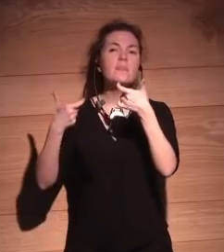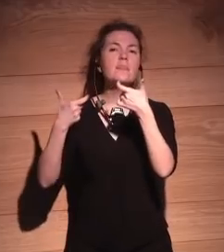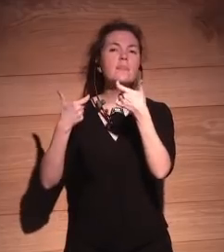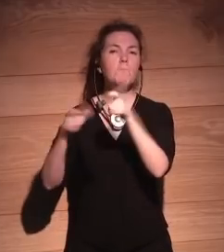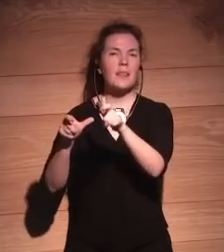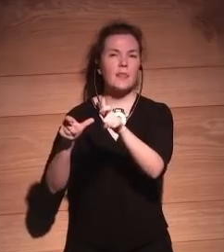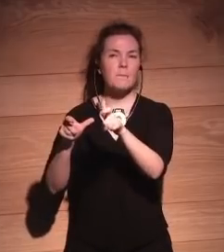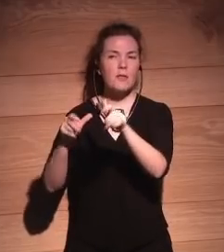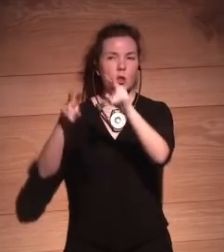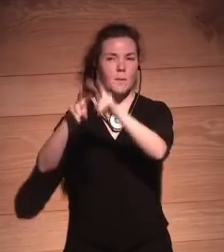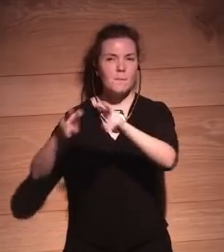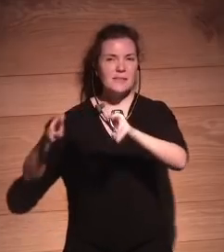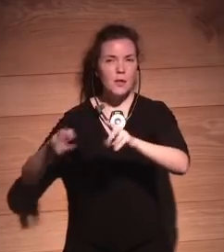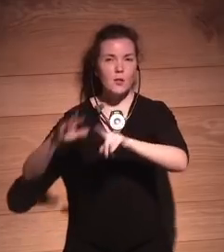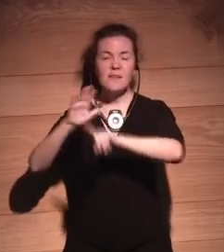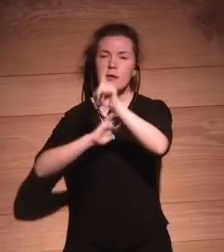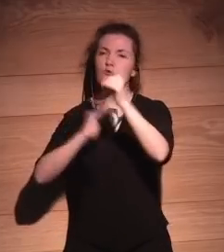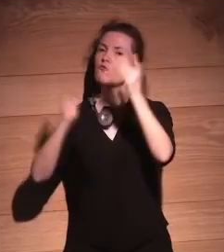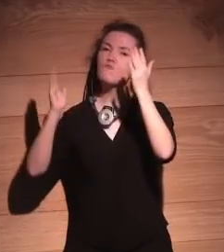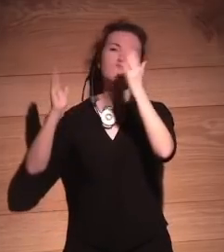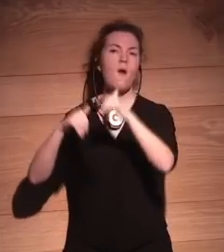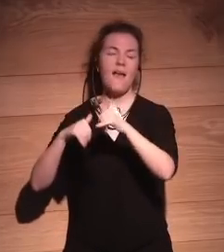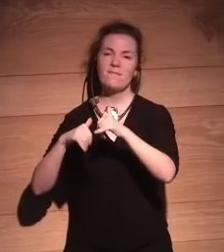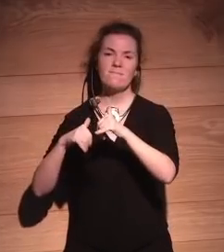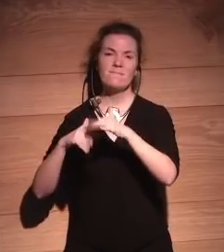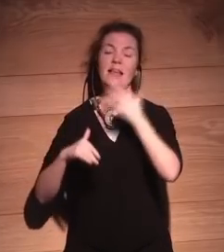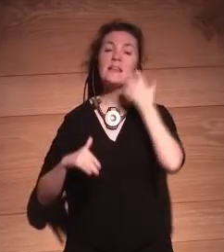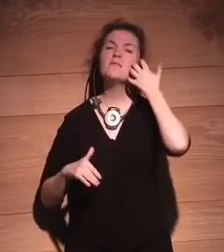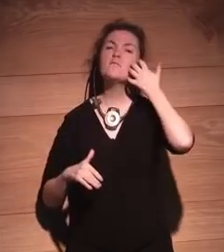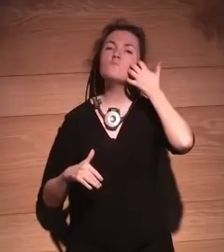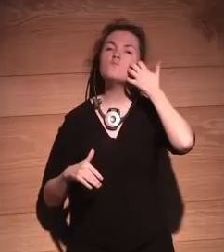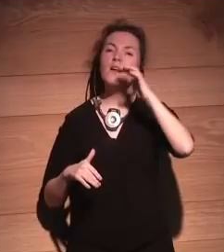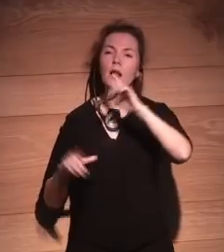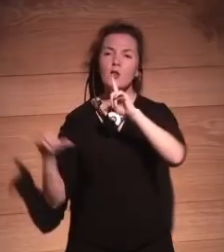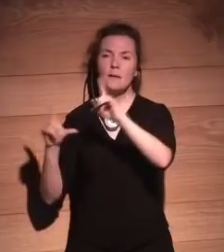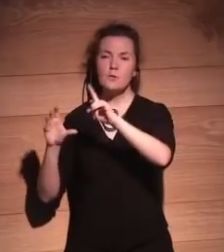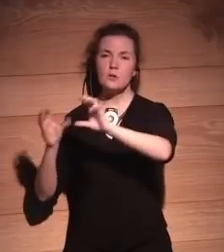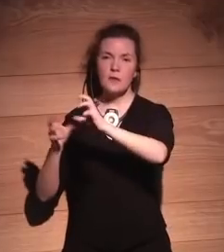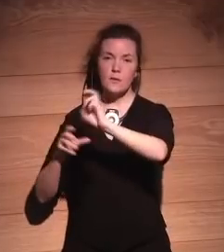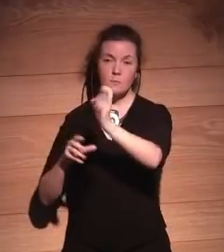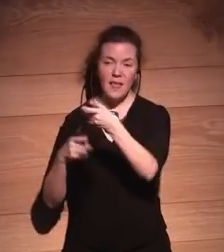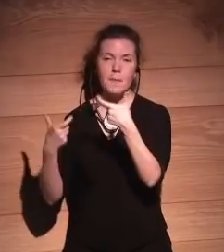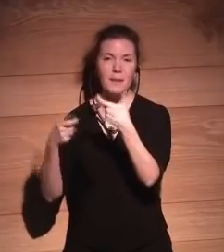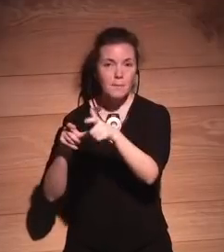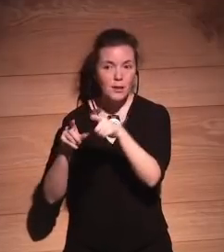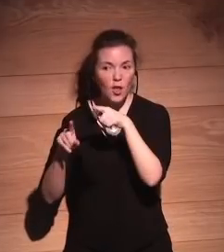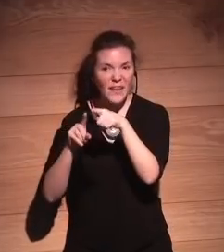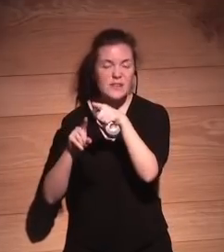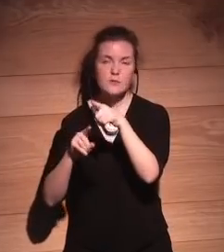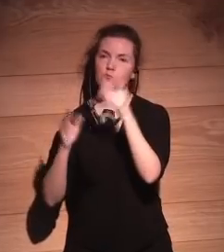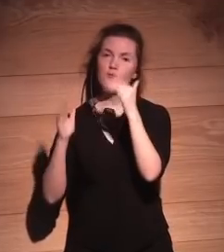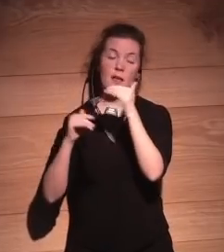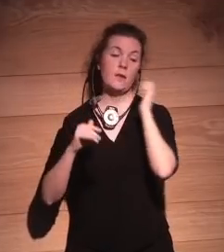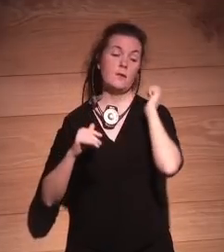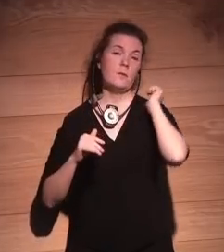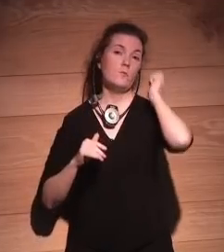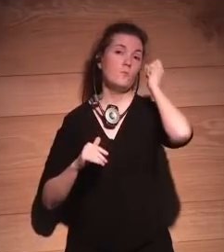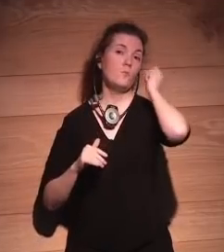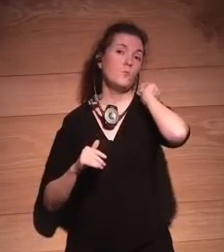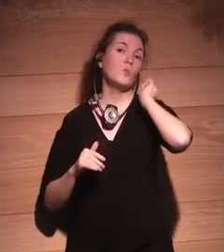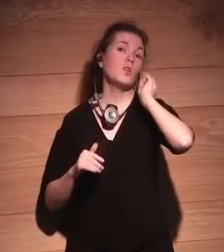departamento de investigación y desarrollo. Es muy raro que los medios haya estos departamentos. En estos últimos